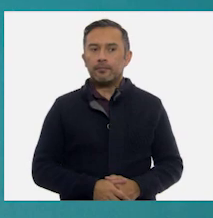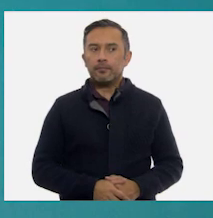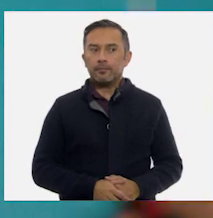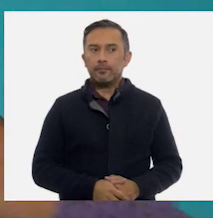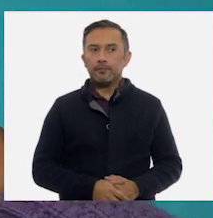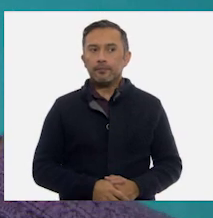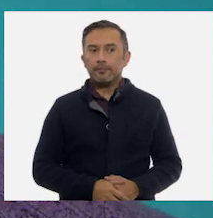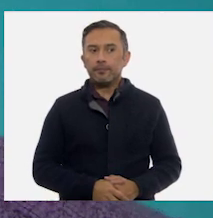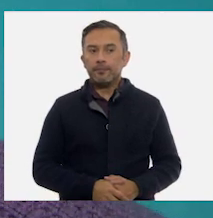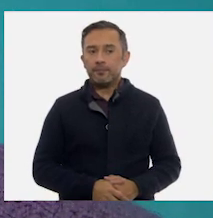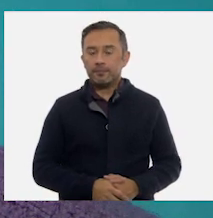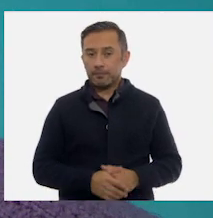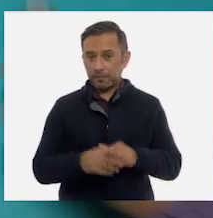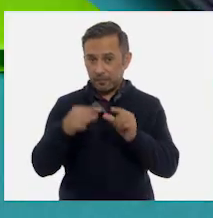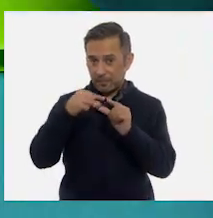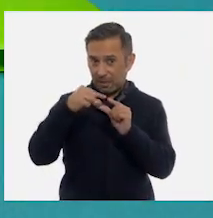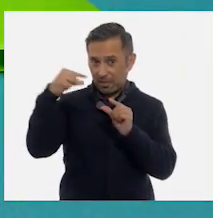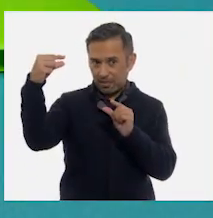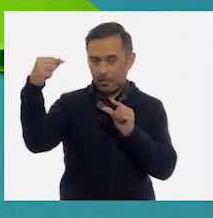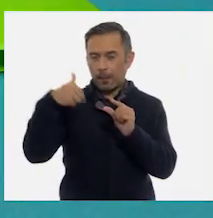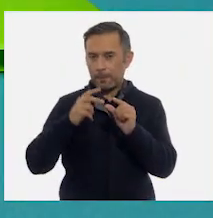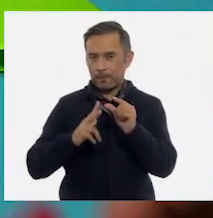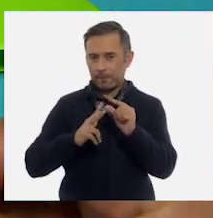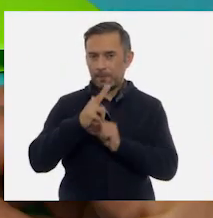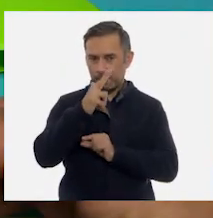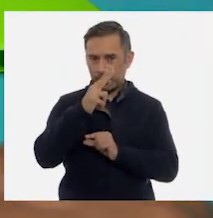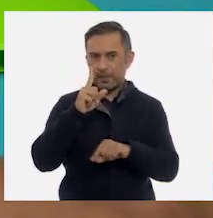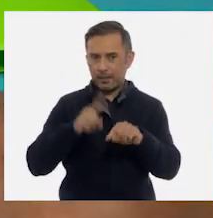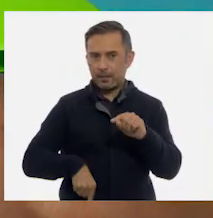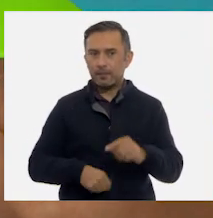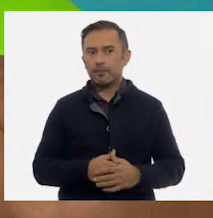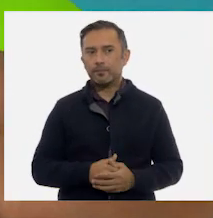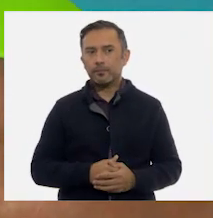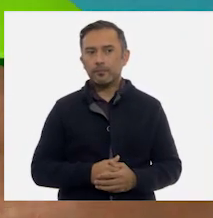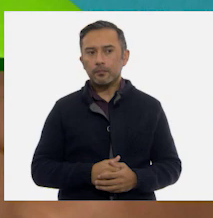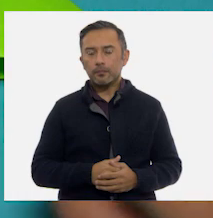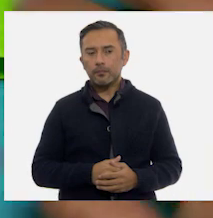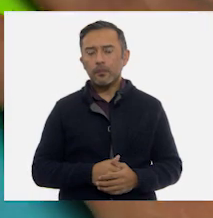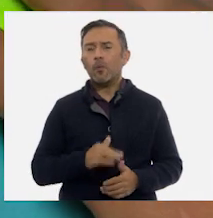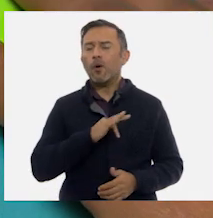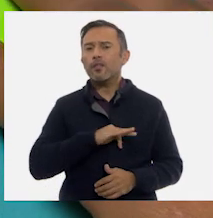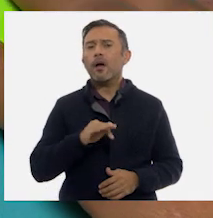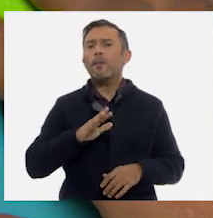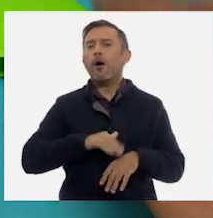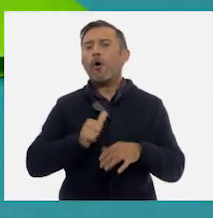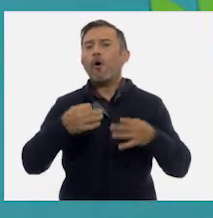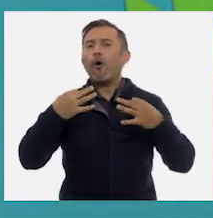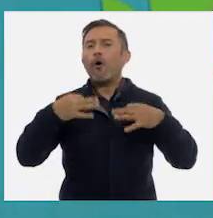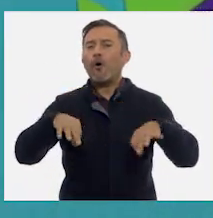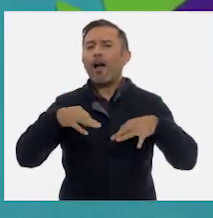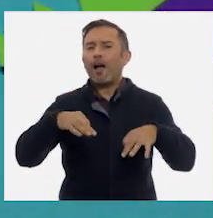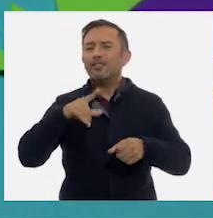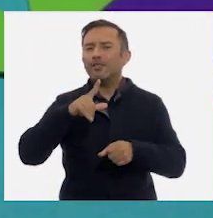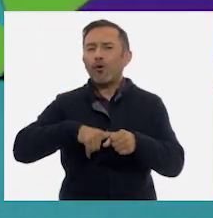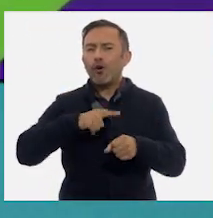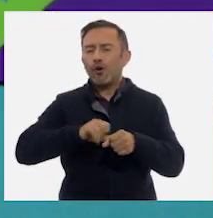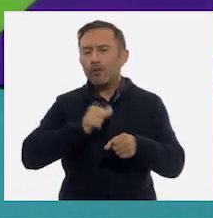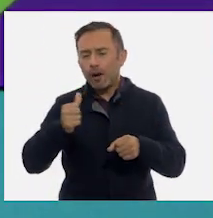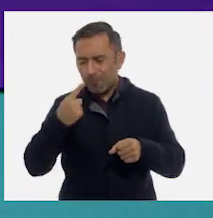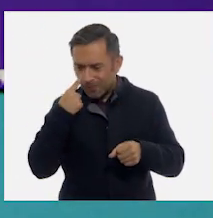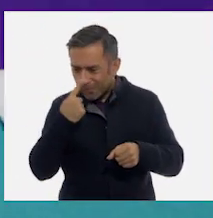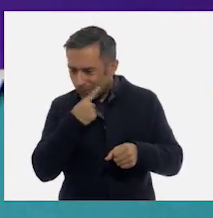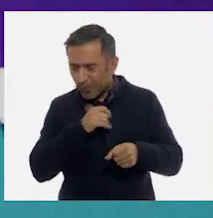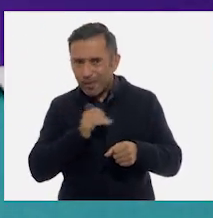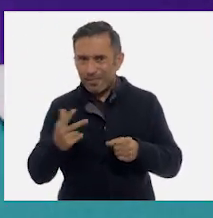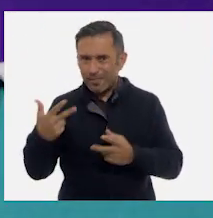Recorta lo que sobra. Para terminar, decora con las otras hojas de colores. Puedes hacer los diseños